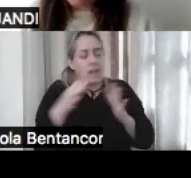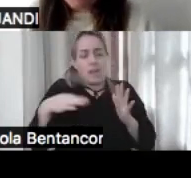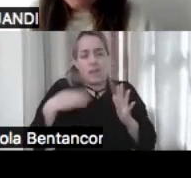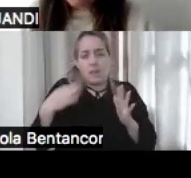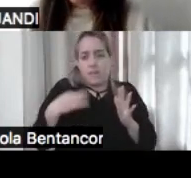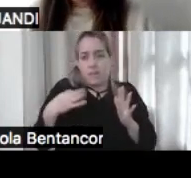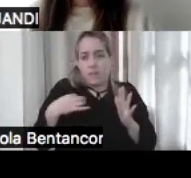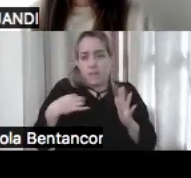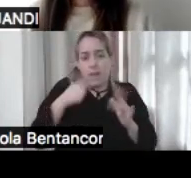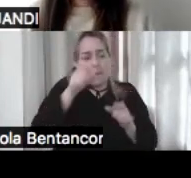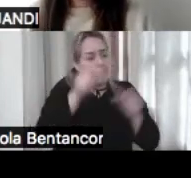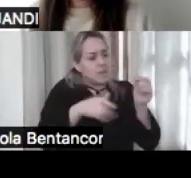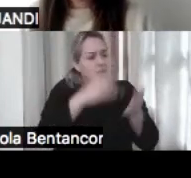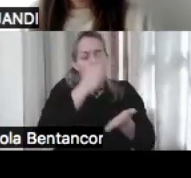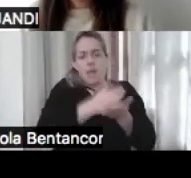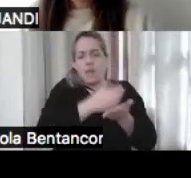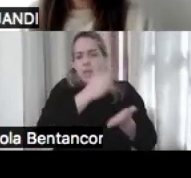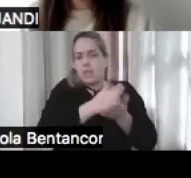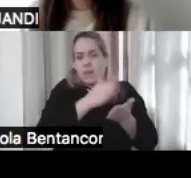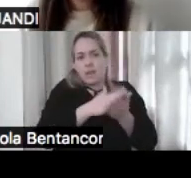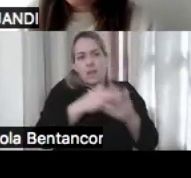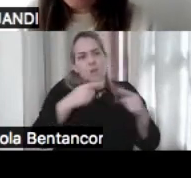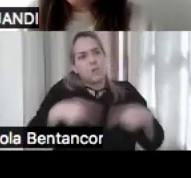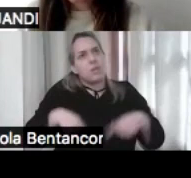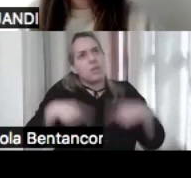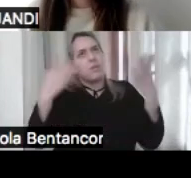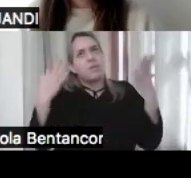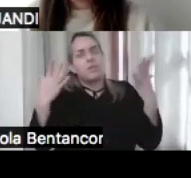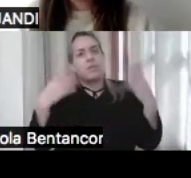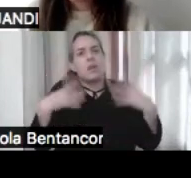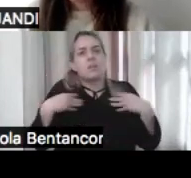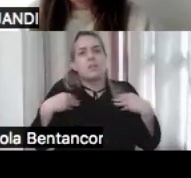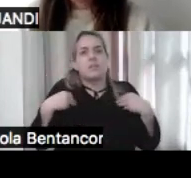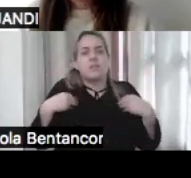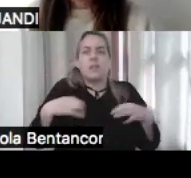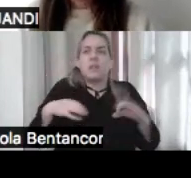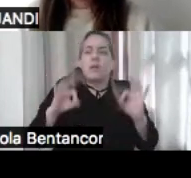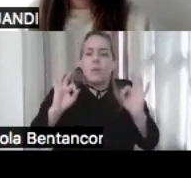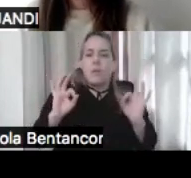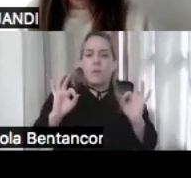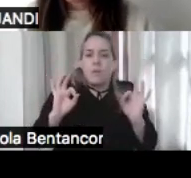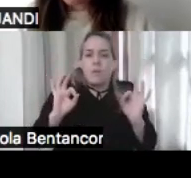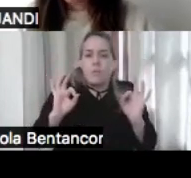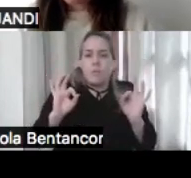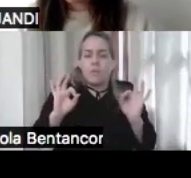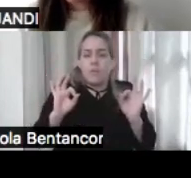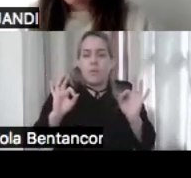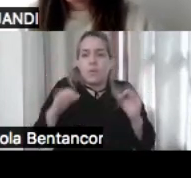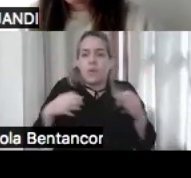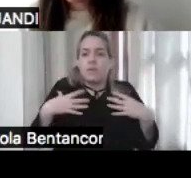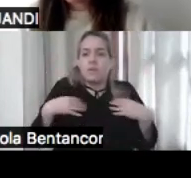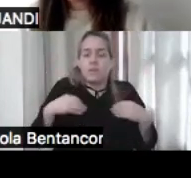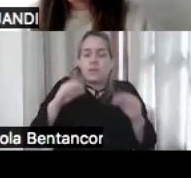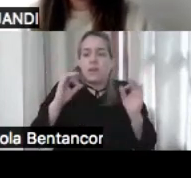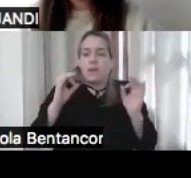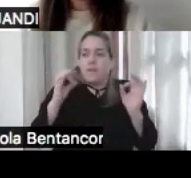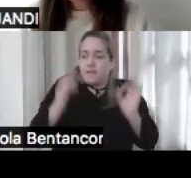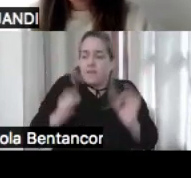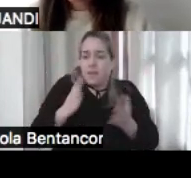derecho a disfrutar, a, a sentirse cómodas en ese momento. Es un derecho, como decís